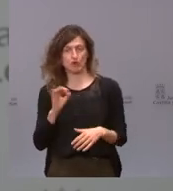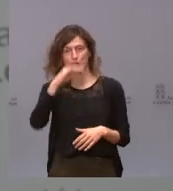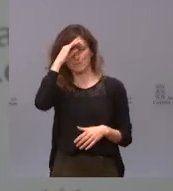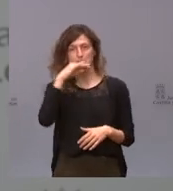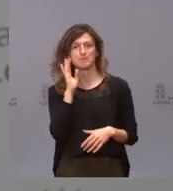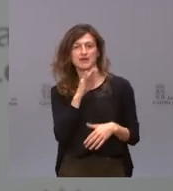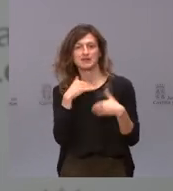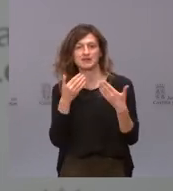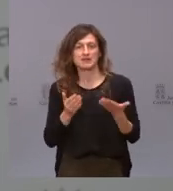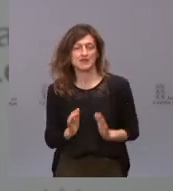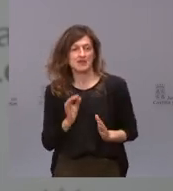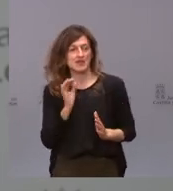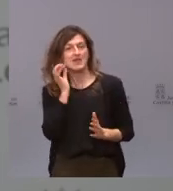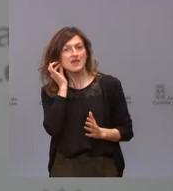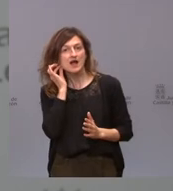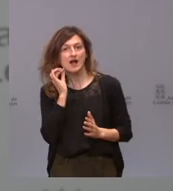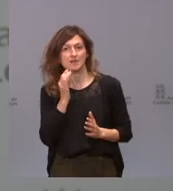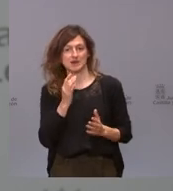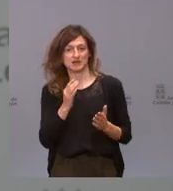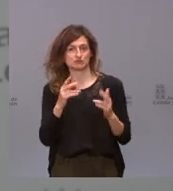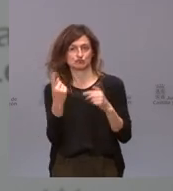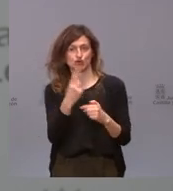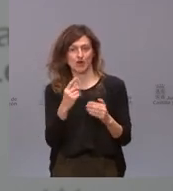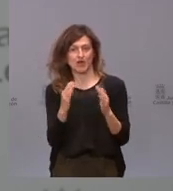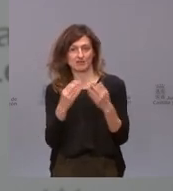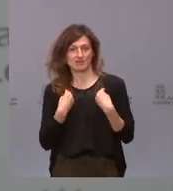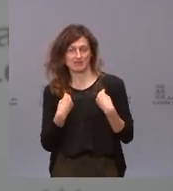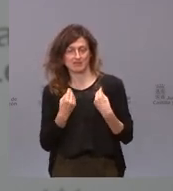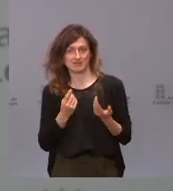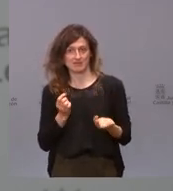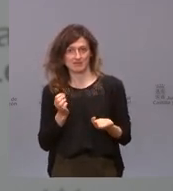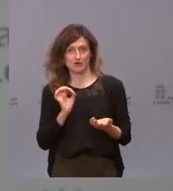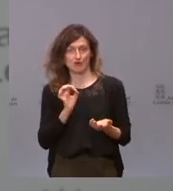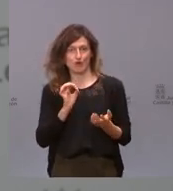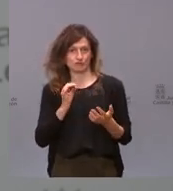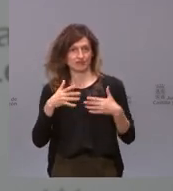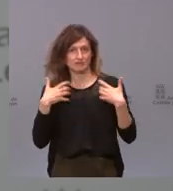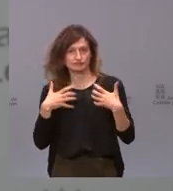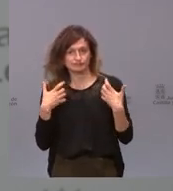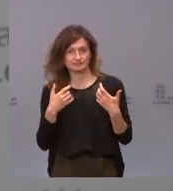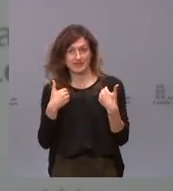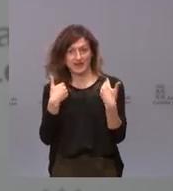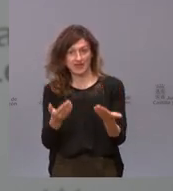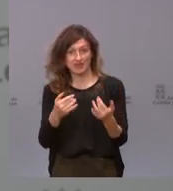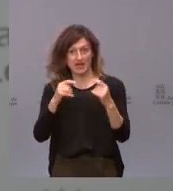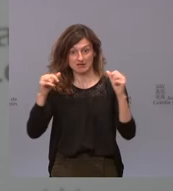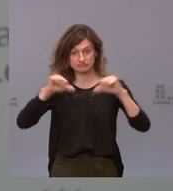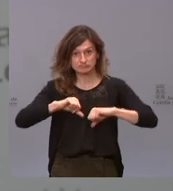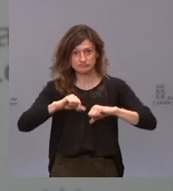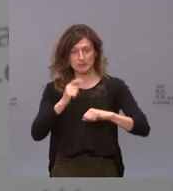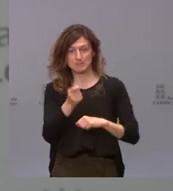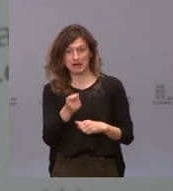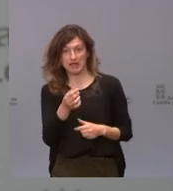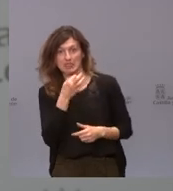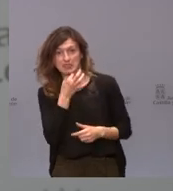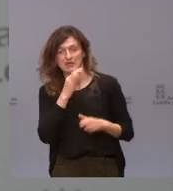a su hija a una vivienda para poderse emancipar o una persona que de una explotación de ovino que ha heredado y quiebra y tendría que pagar una cantidad o